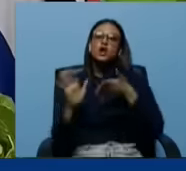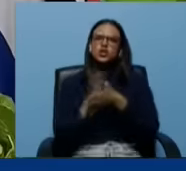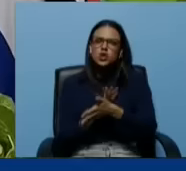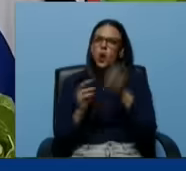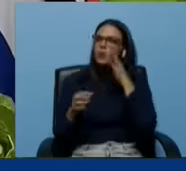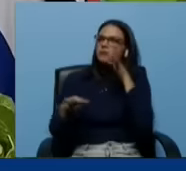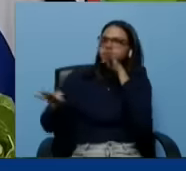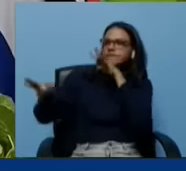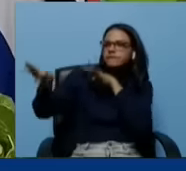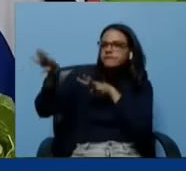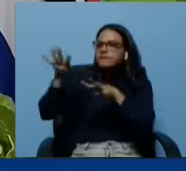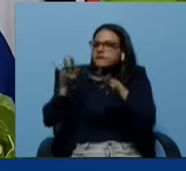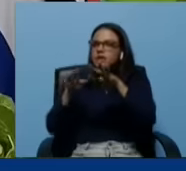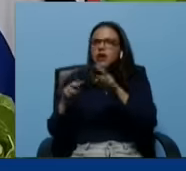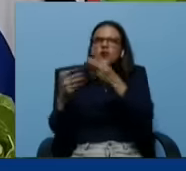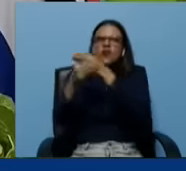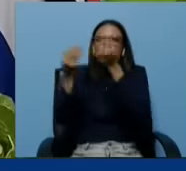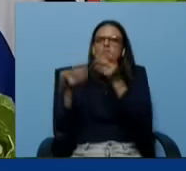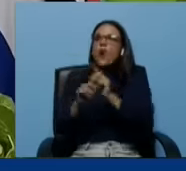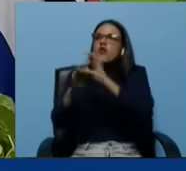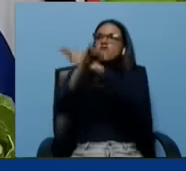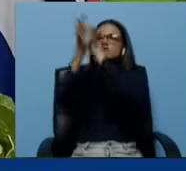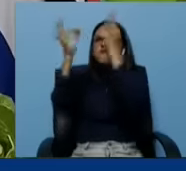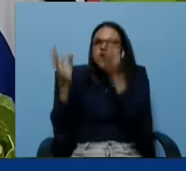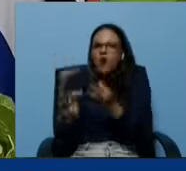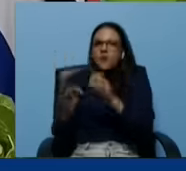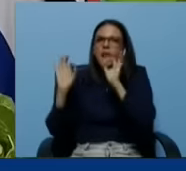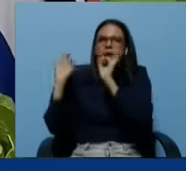brutal, cobarde,